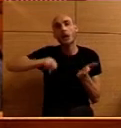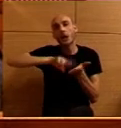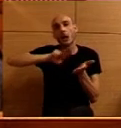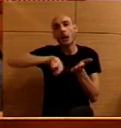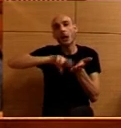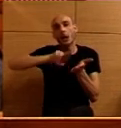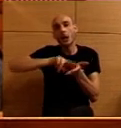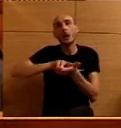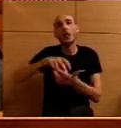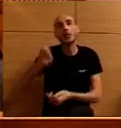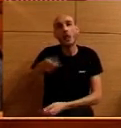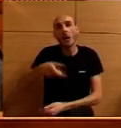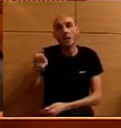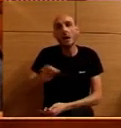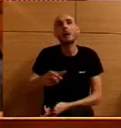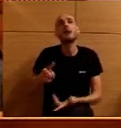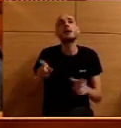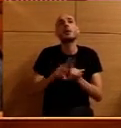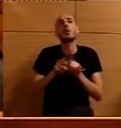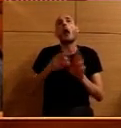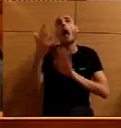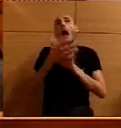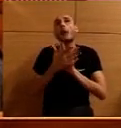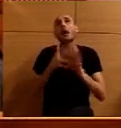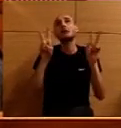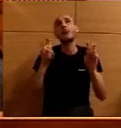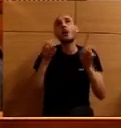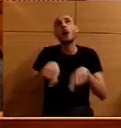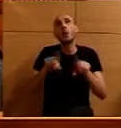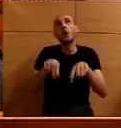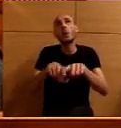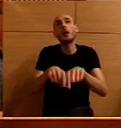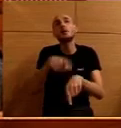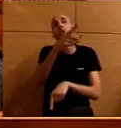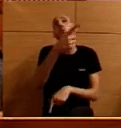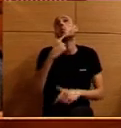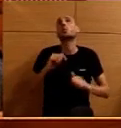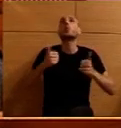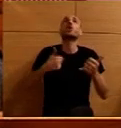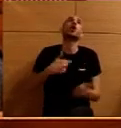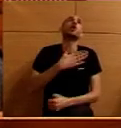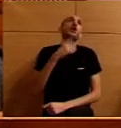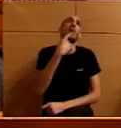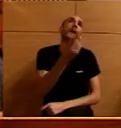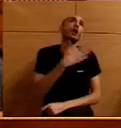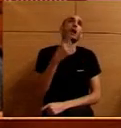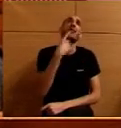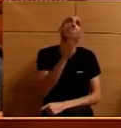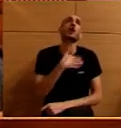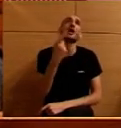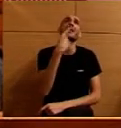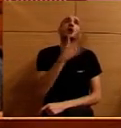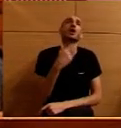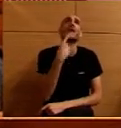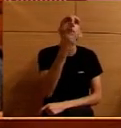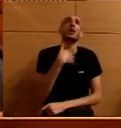demagogo entrar siempre en los mismos temas. Y usted estaba diciendo desde el principio, no quiero decir esto, no quiero decir lo otro, no quiero tal. Pues mire, es que lo